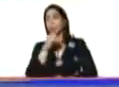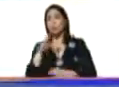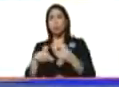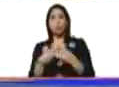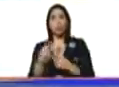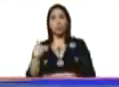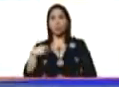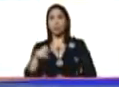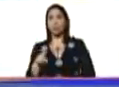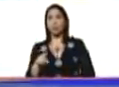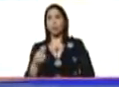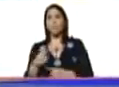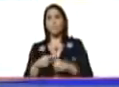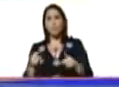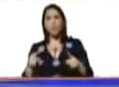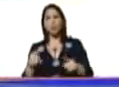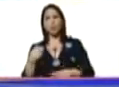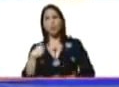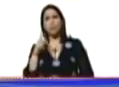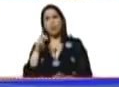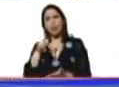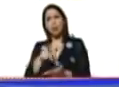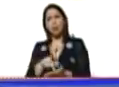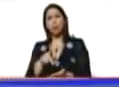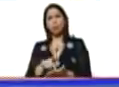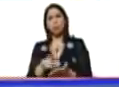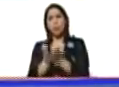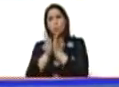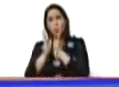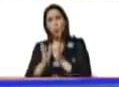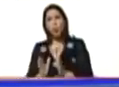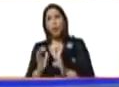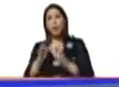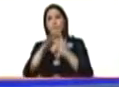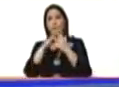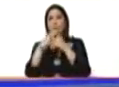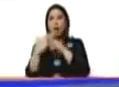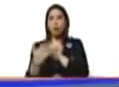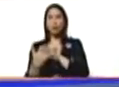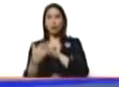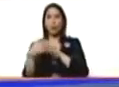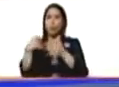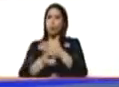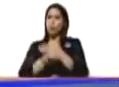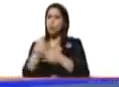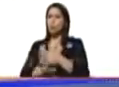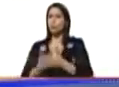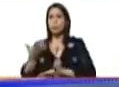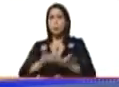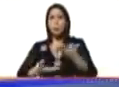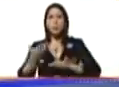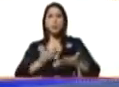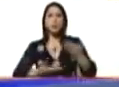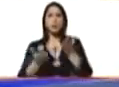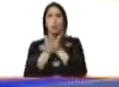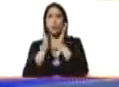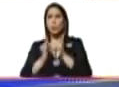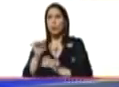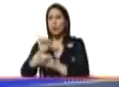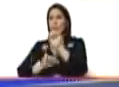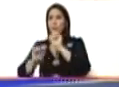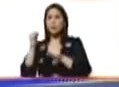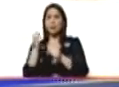jamás. Yo vengo de la escuela de los barrios, de la lucha colectiva, de la escuela del sindicalismo clasista, de la lucha